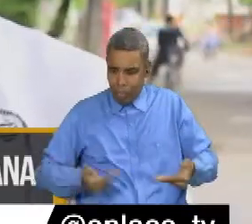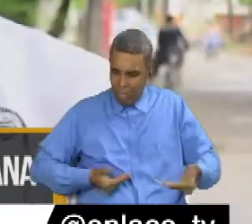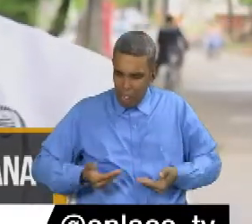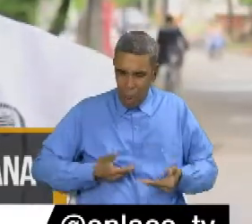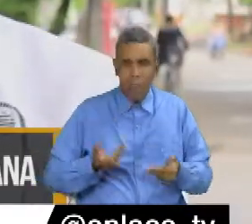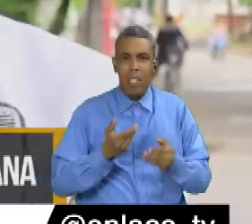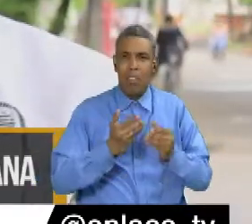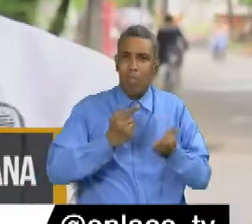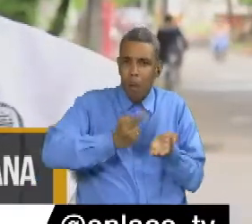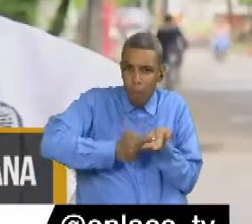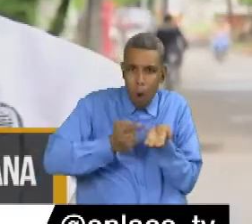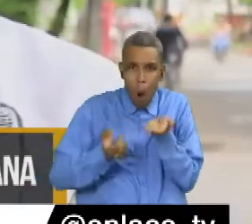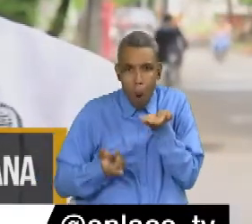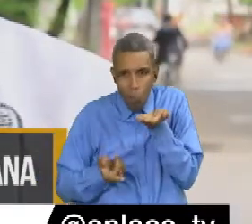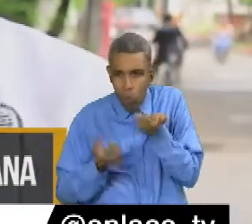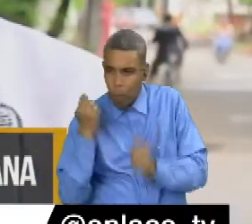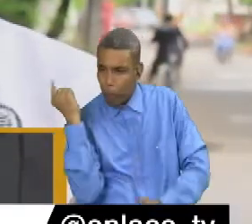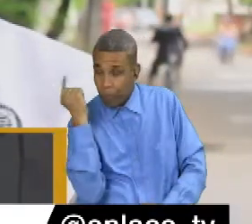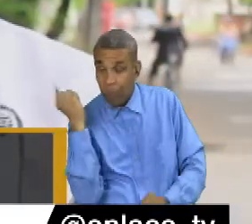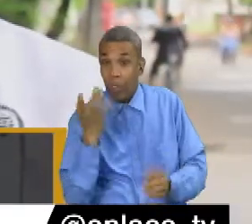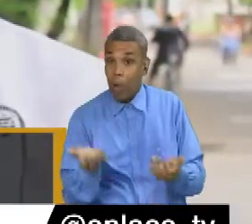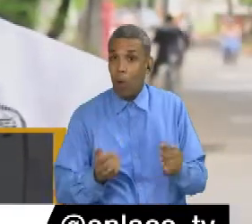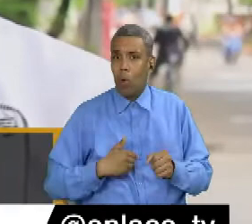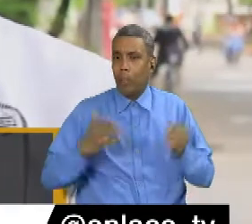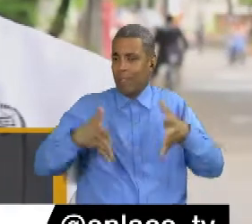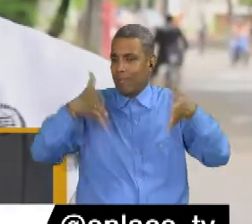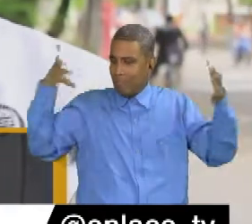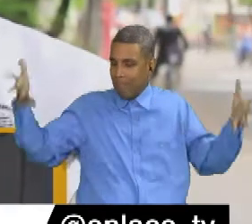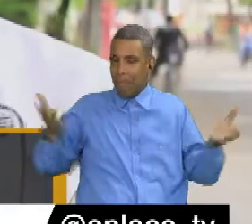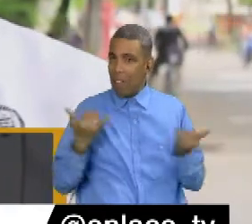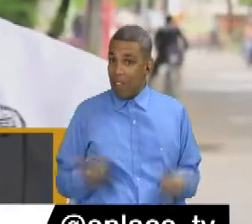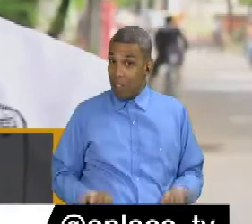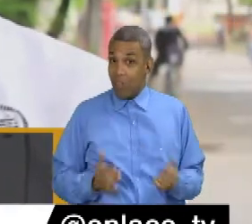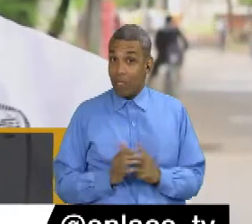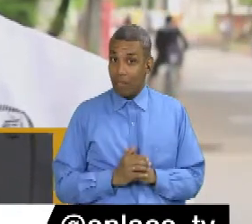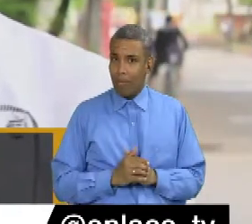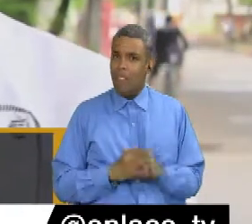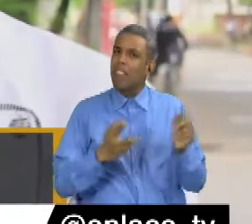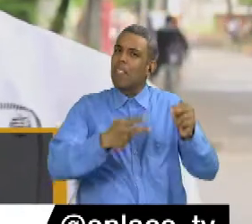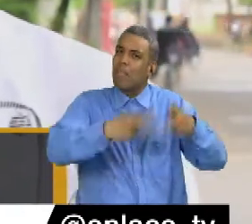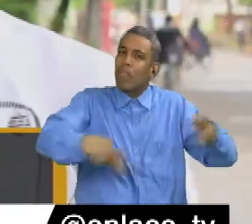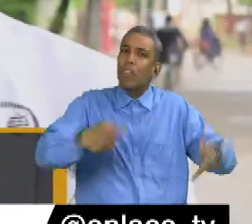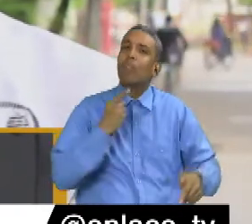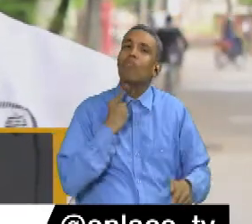siempre, y la gente le gustó, ¿por qué? Porque era mera naranja con